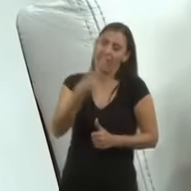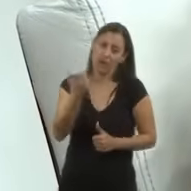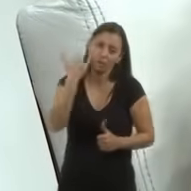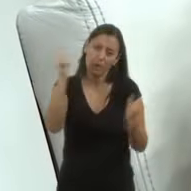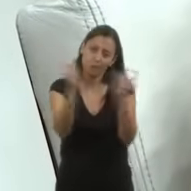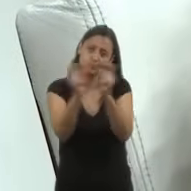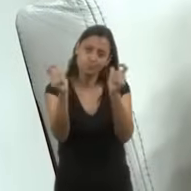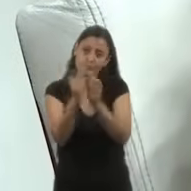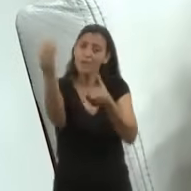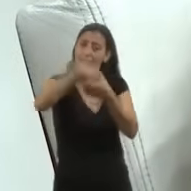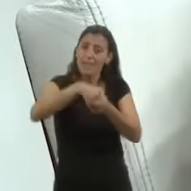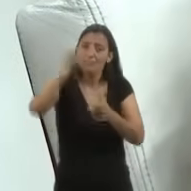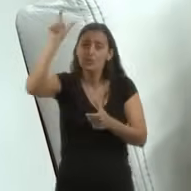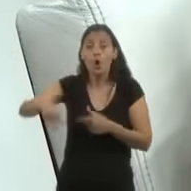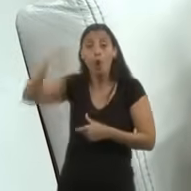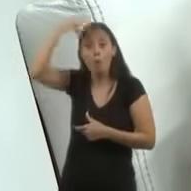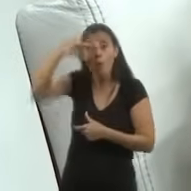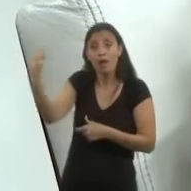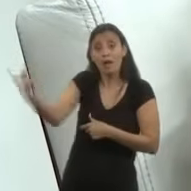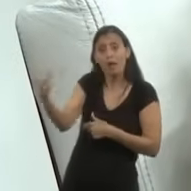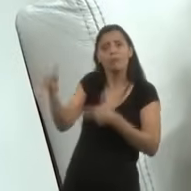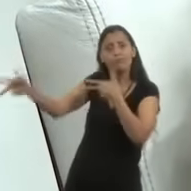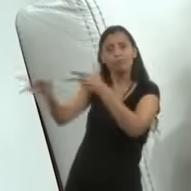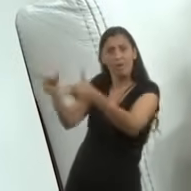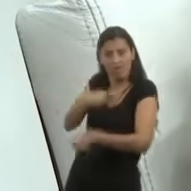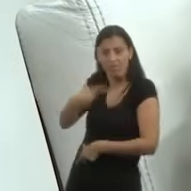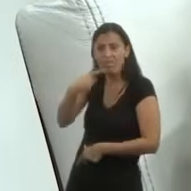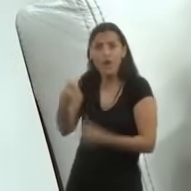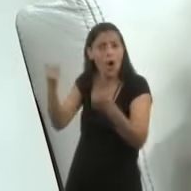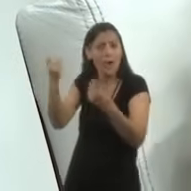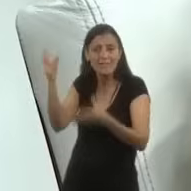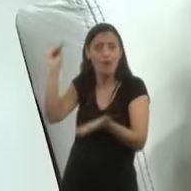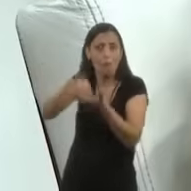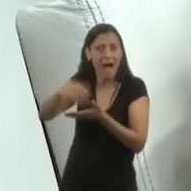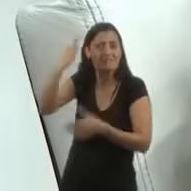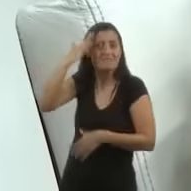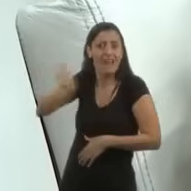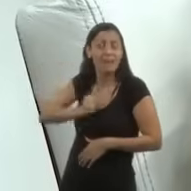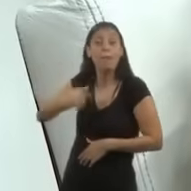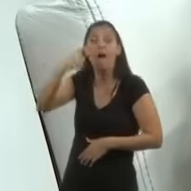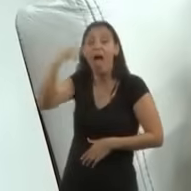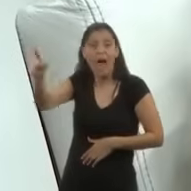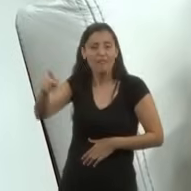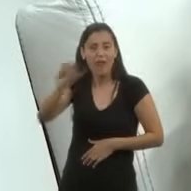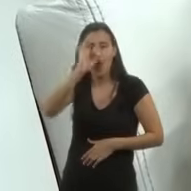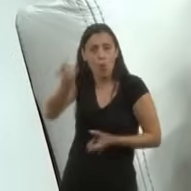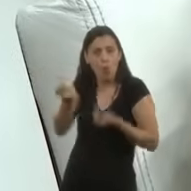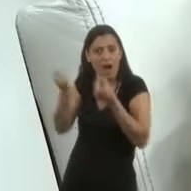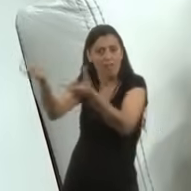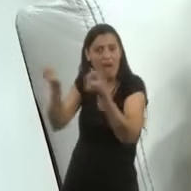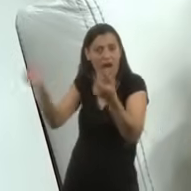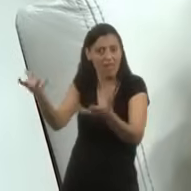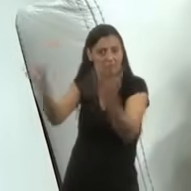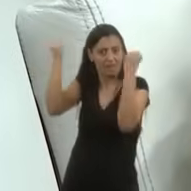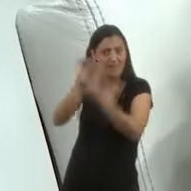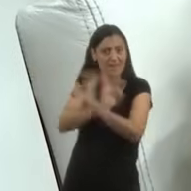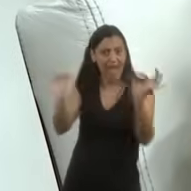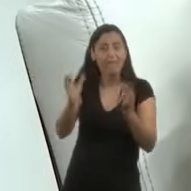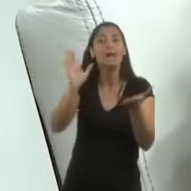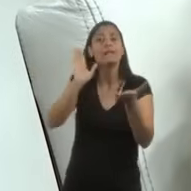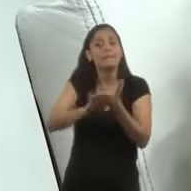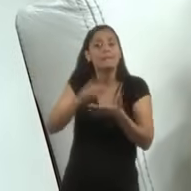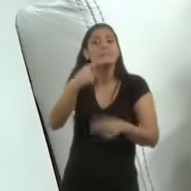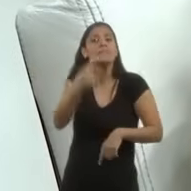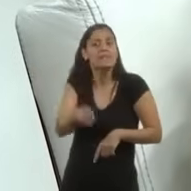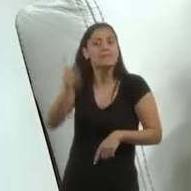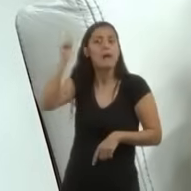que se reunió con Patricia bullrich le planteó la necesidad de los gendarmes y no llegaron de hecho había trascendido en en mar del plata que se estaba hablando de que iban a